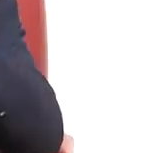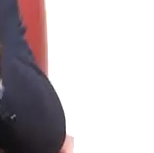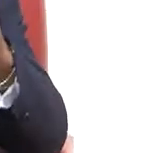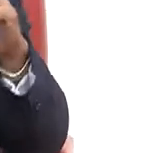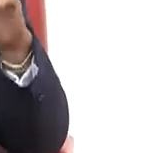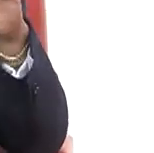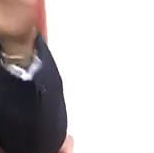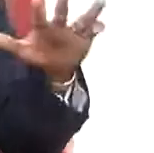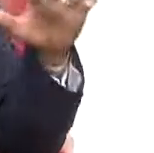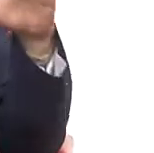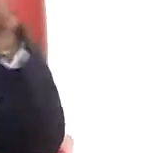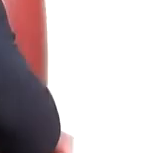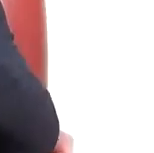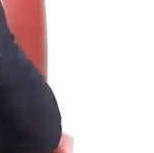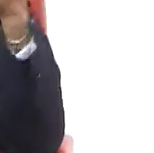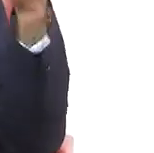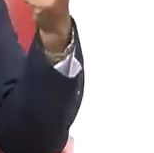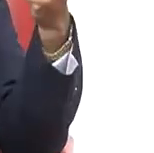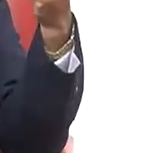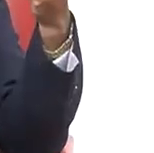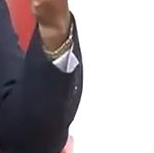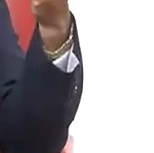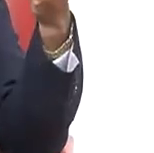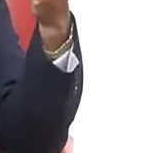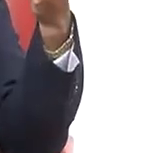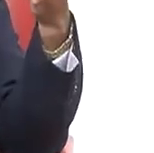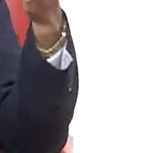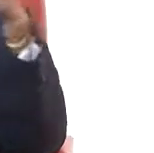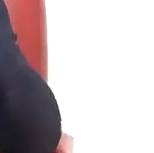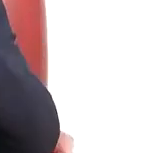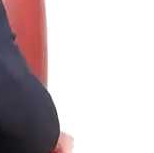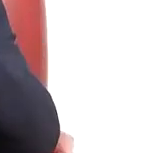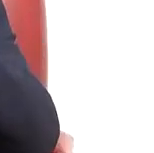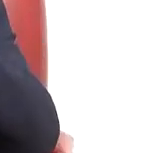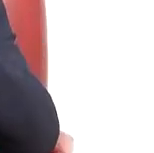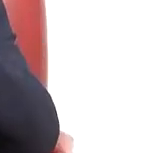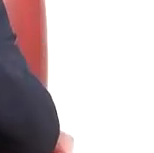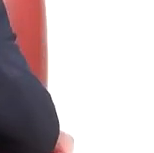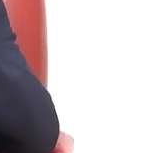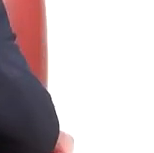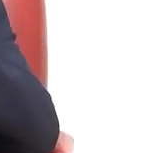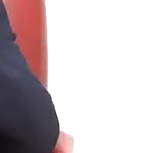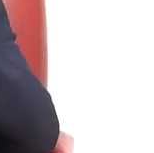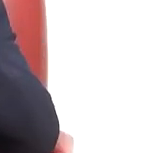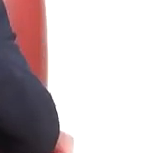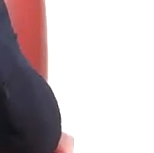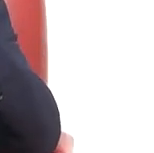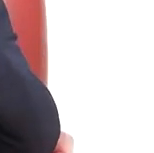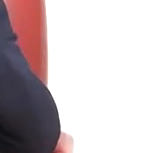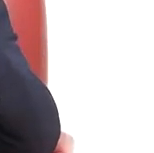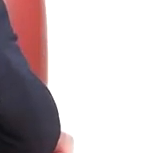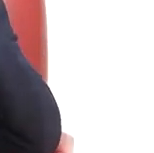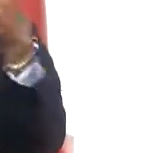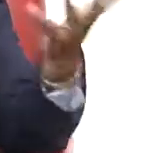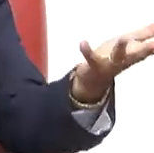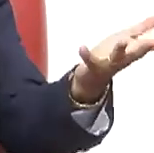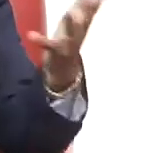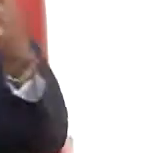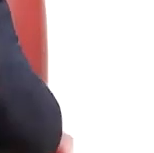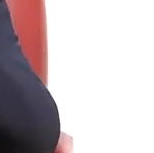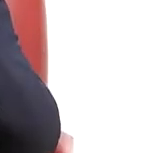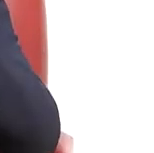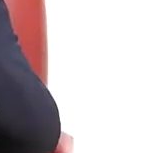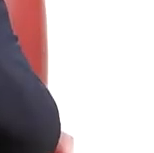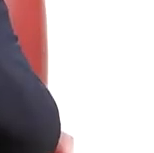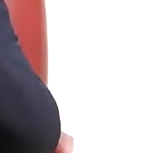México. Nosotros tenemos 3 modalidades. Tenemos una modalidad que es cuatrimestral con 3 ingresos y 3 egresos al año. Tenemos la modalidad semestral, que es